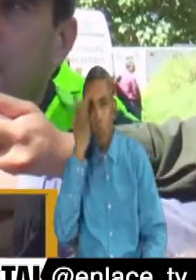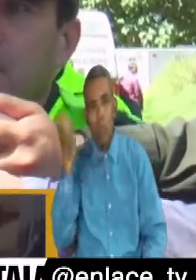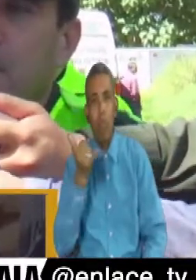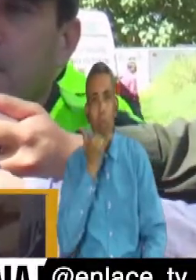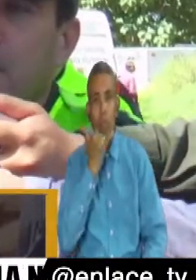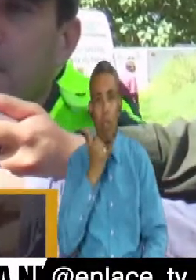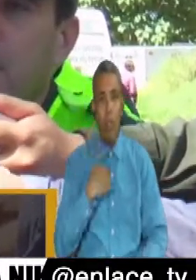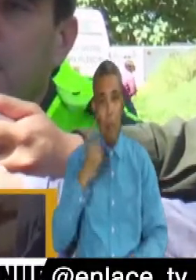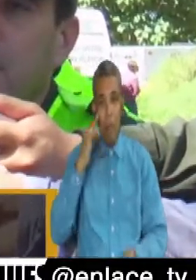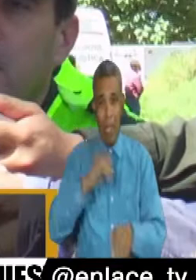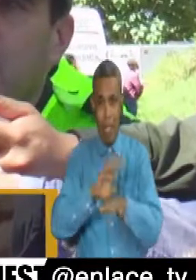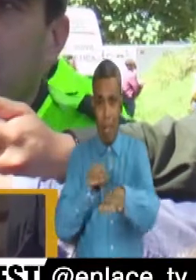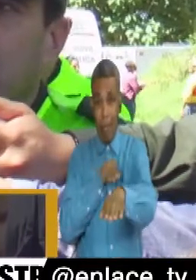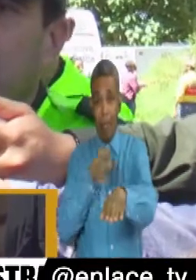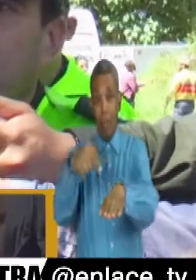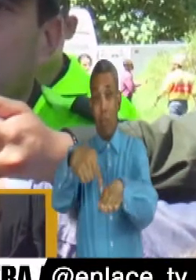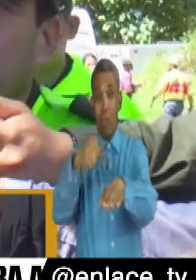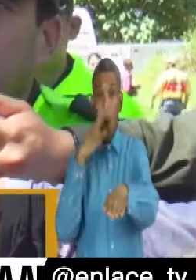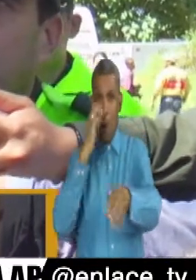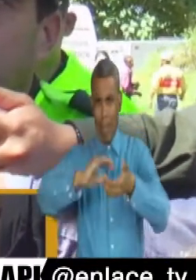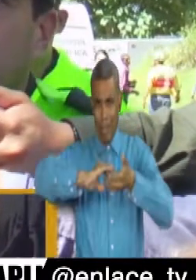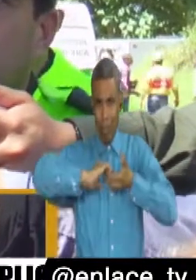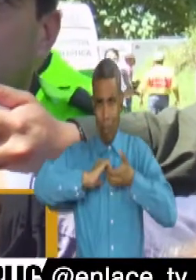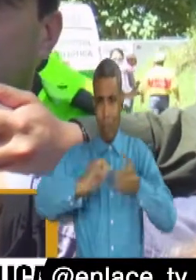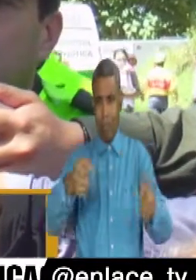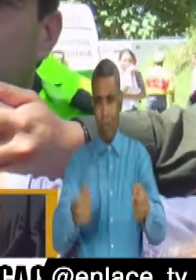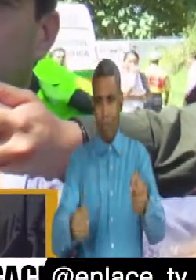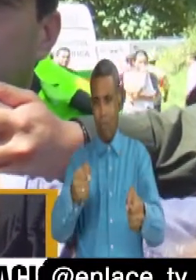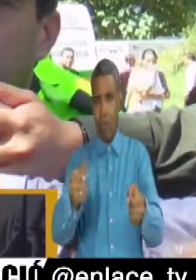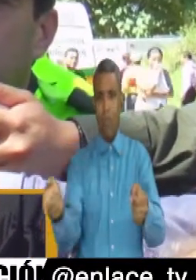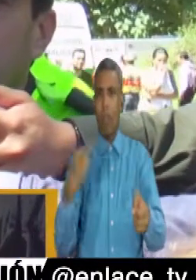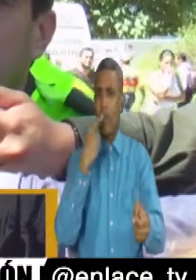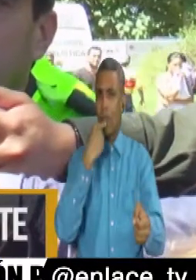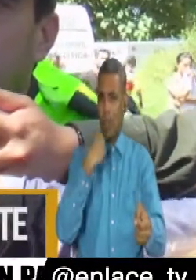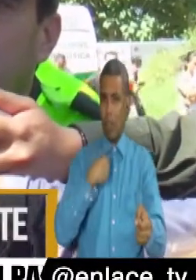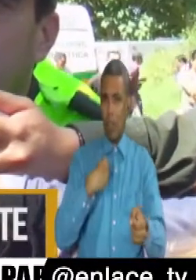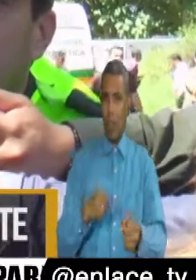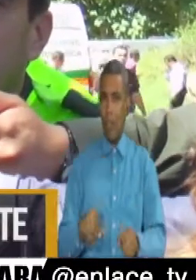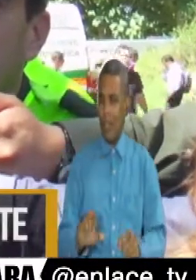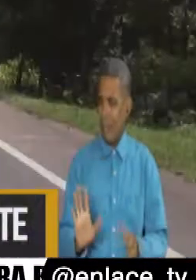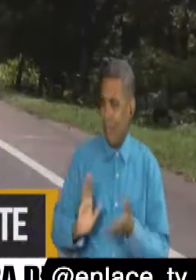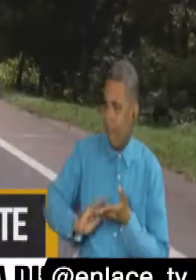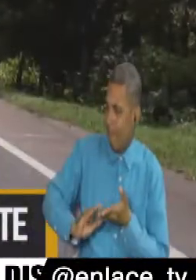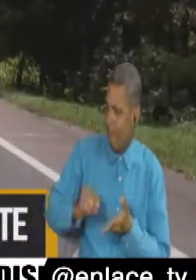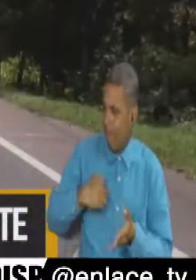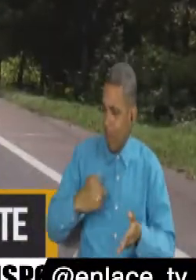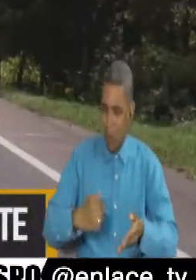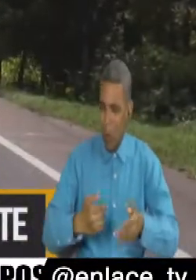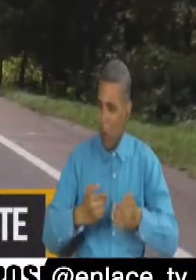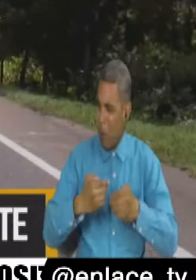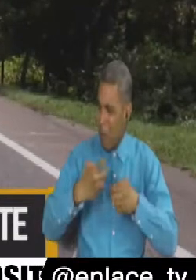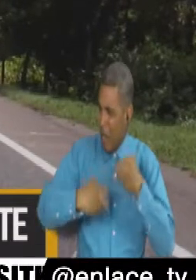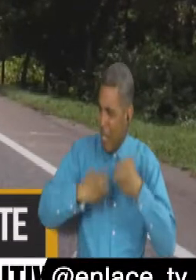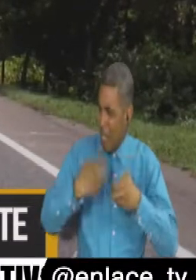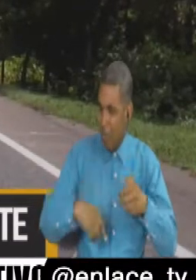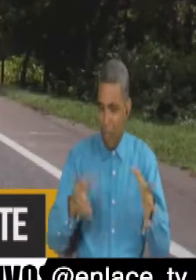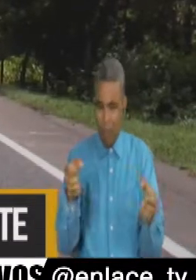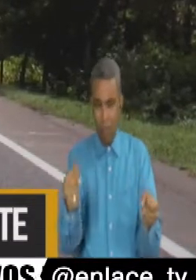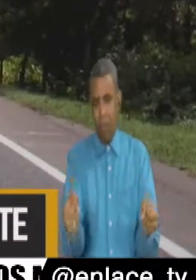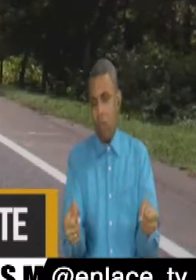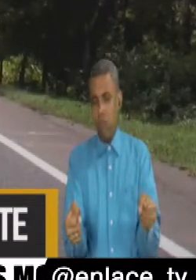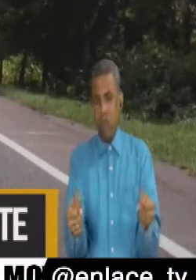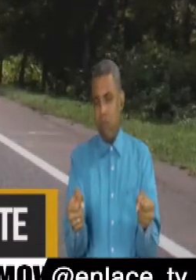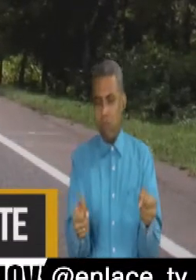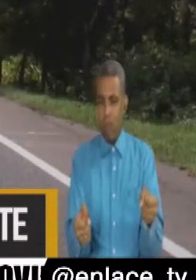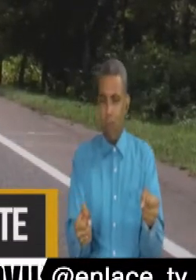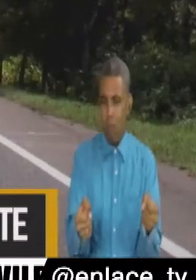de la tractomula nos ha manifestado que tuvo un problema mecánico, que la dirección se le quedó